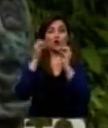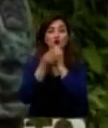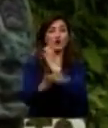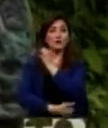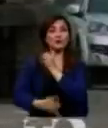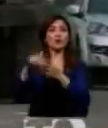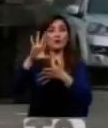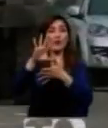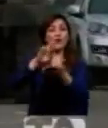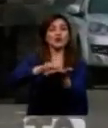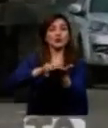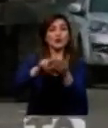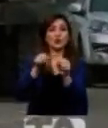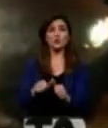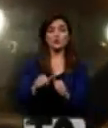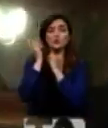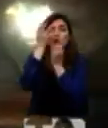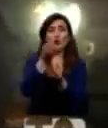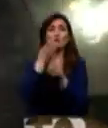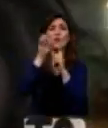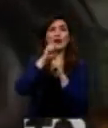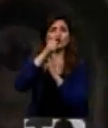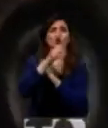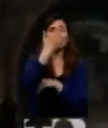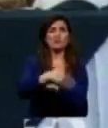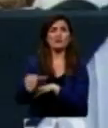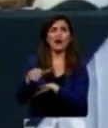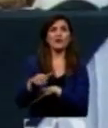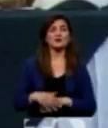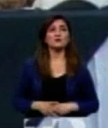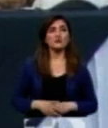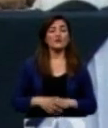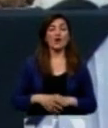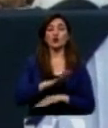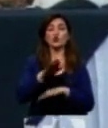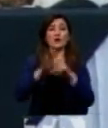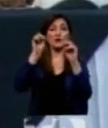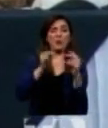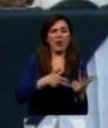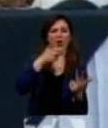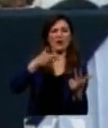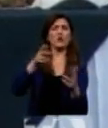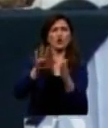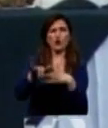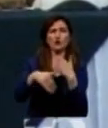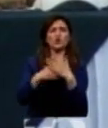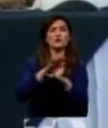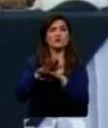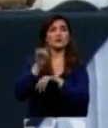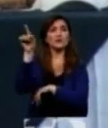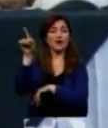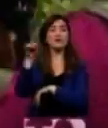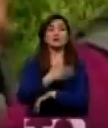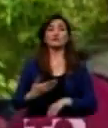reunirá el Consejo Permanente para informar la situación de la frontera y el crimen transnacional. Mientras tanto, en Manta, el presidente Lenín Moreno también hablaba de la